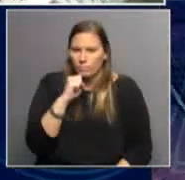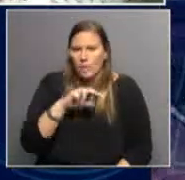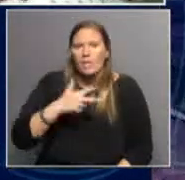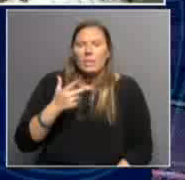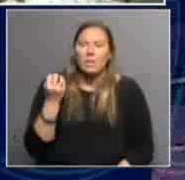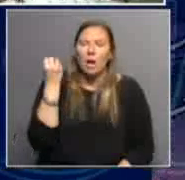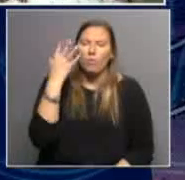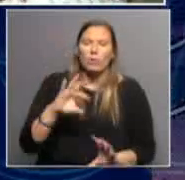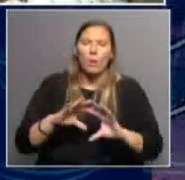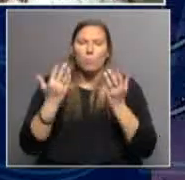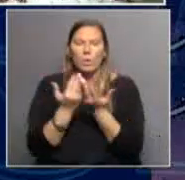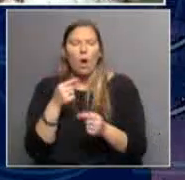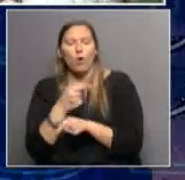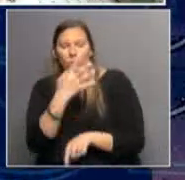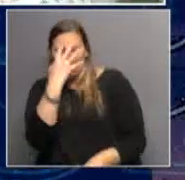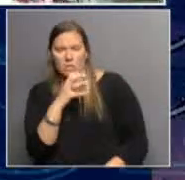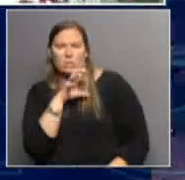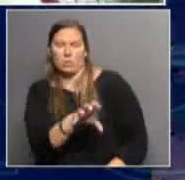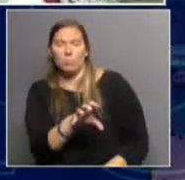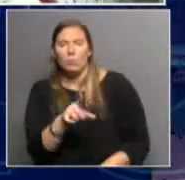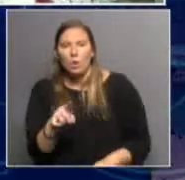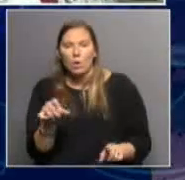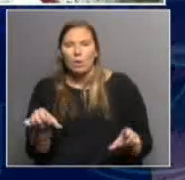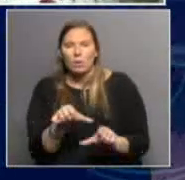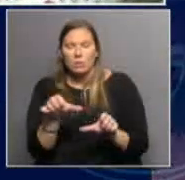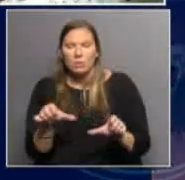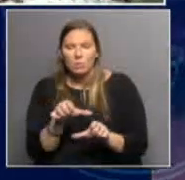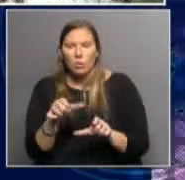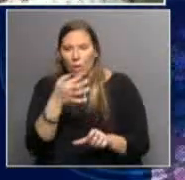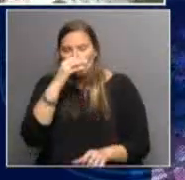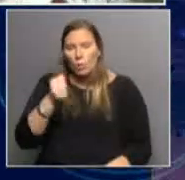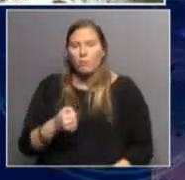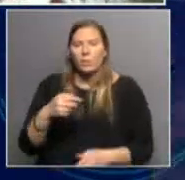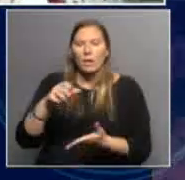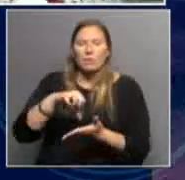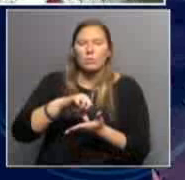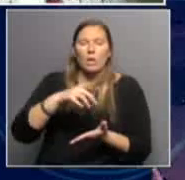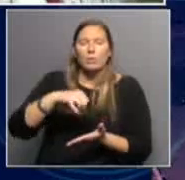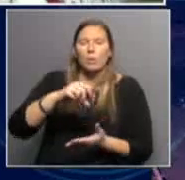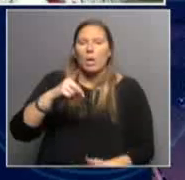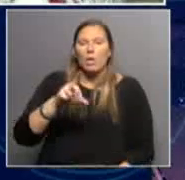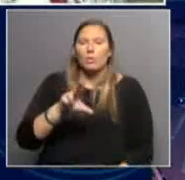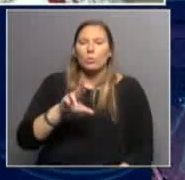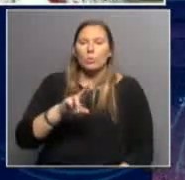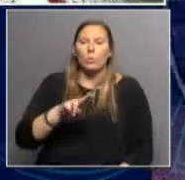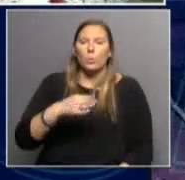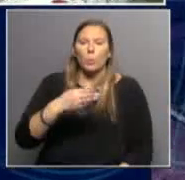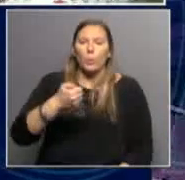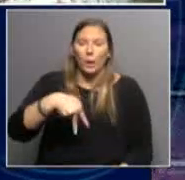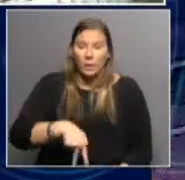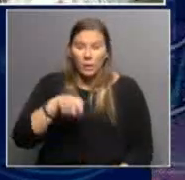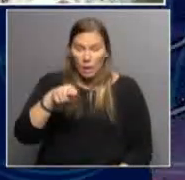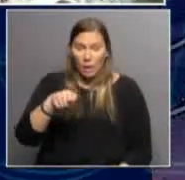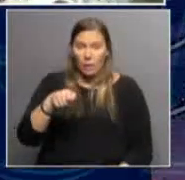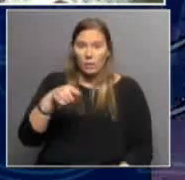la tercera conferencia mundial contra el racismo, que se realizó en Durban en el año 2001, que fue una conferencia que determinó un